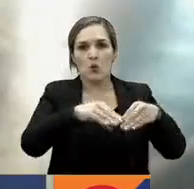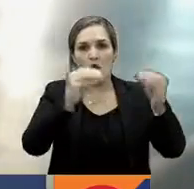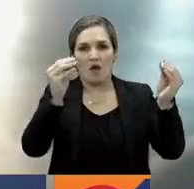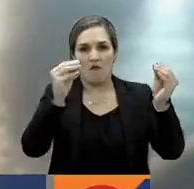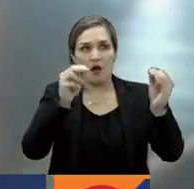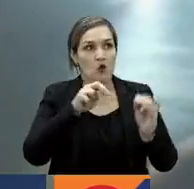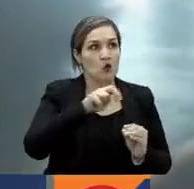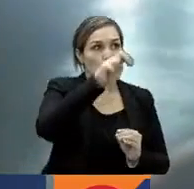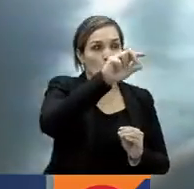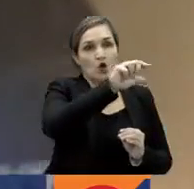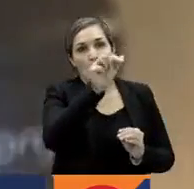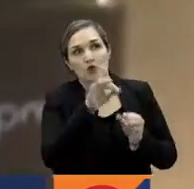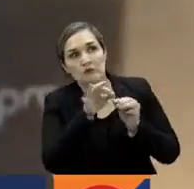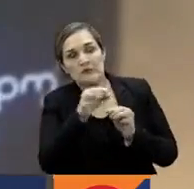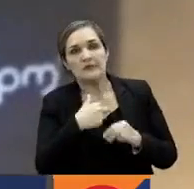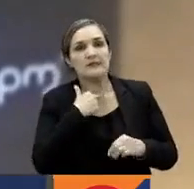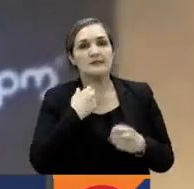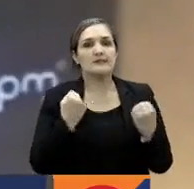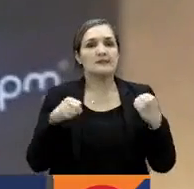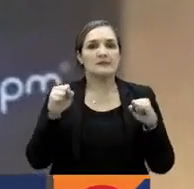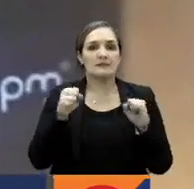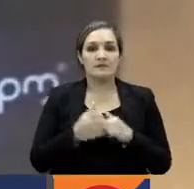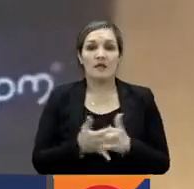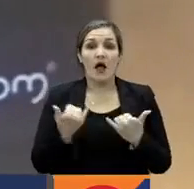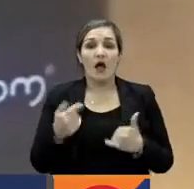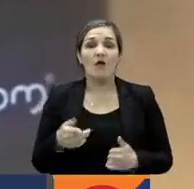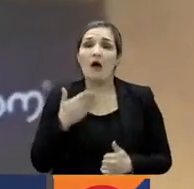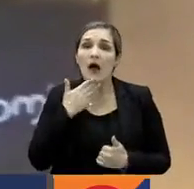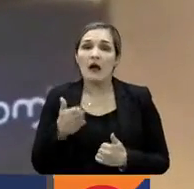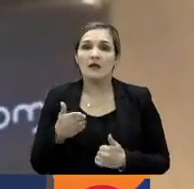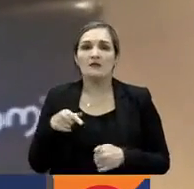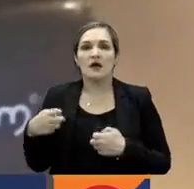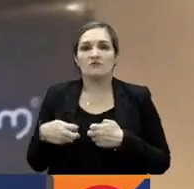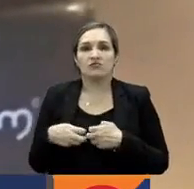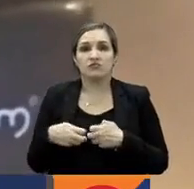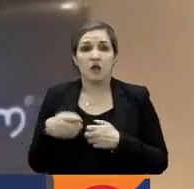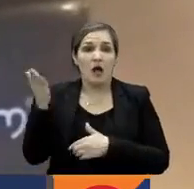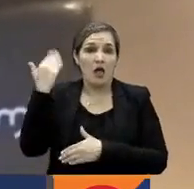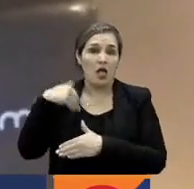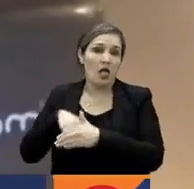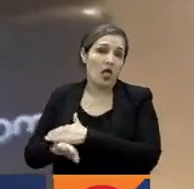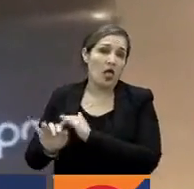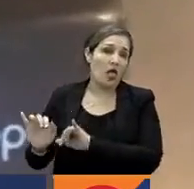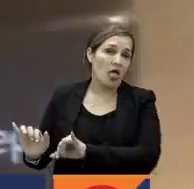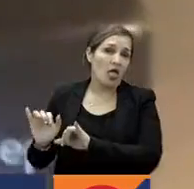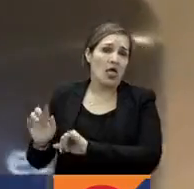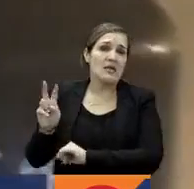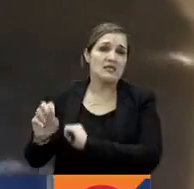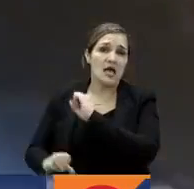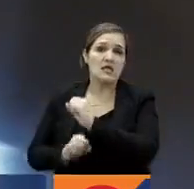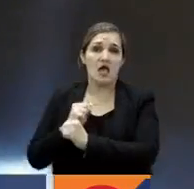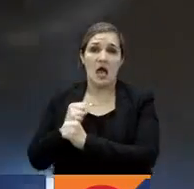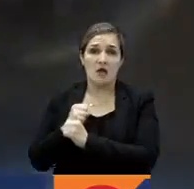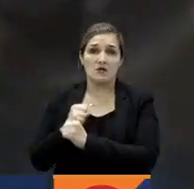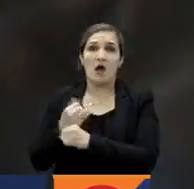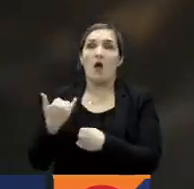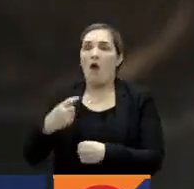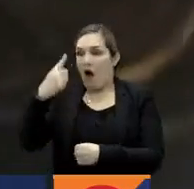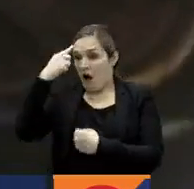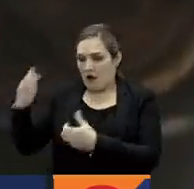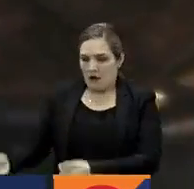otros municipios antioqueños. Gracias a esta parrilla eléctrica que tenía guardada desde hace más o menos 7 años, he